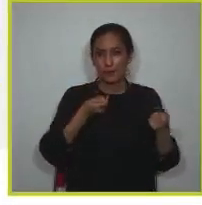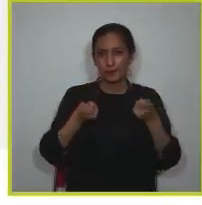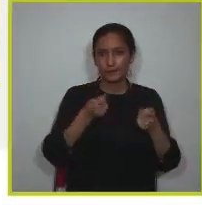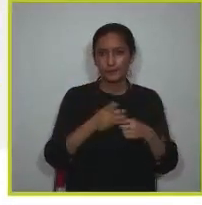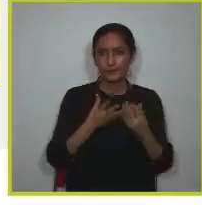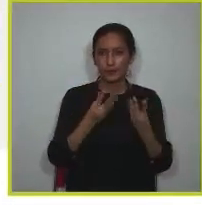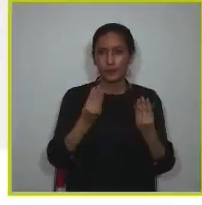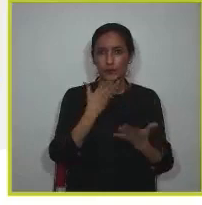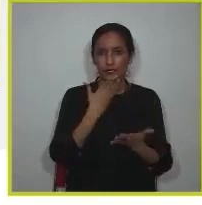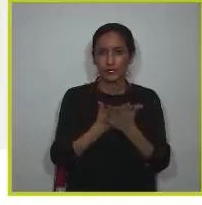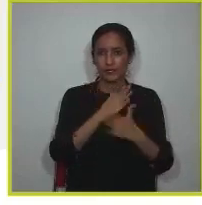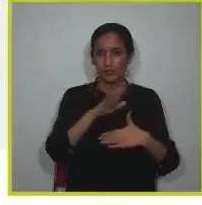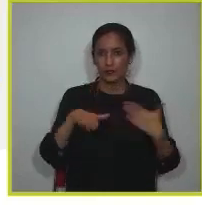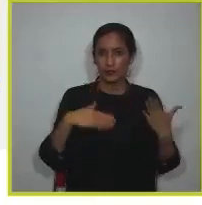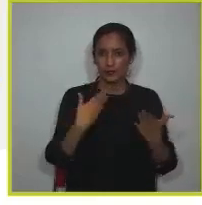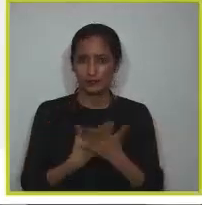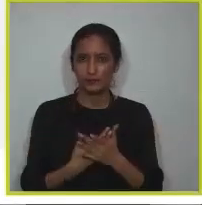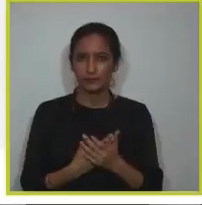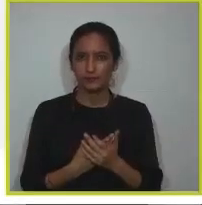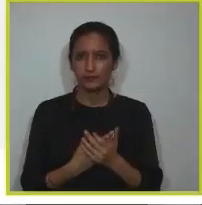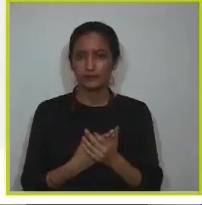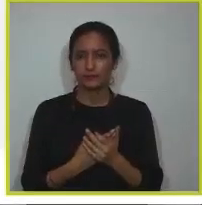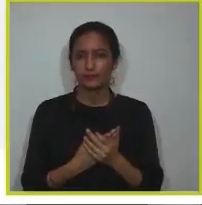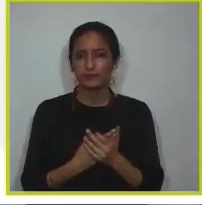Muchas gracias a todos y todas